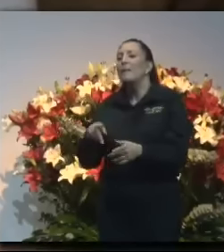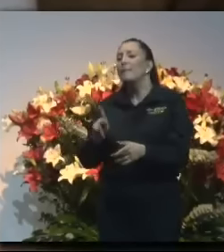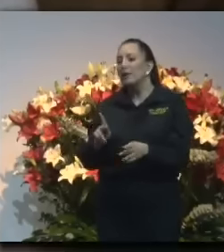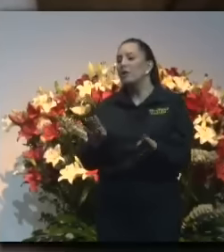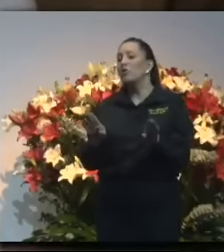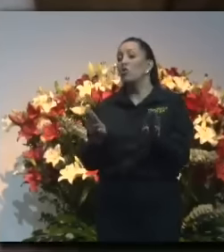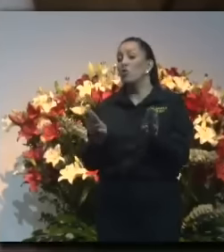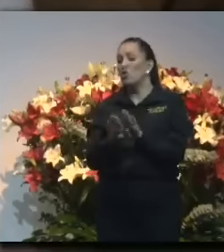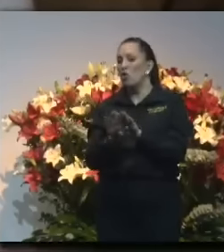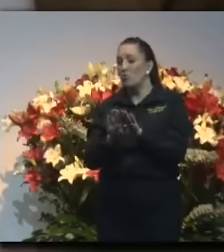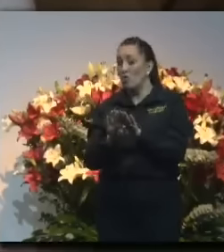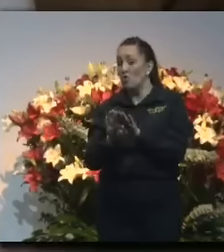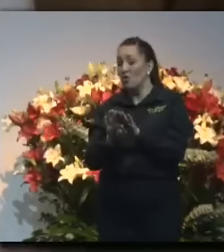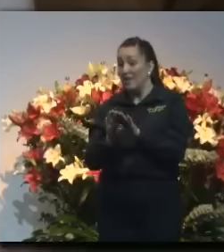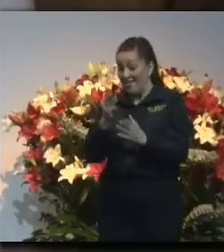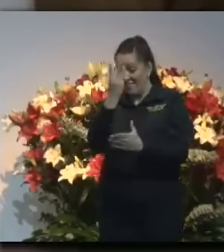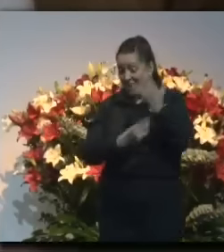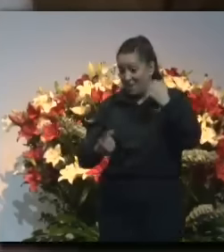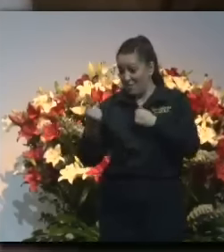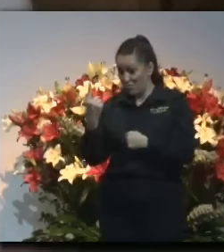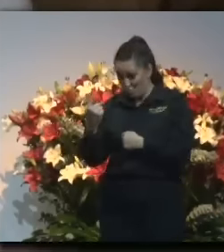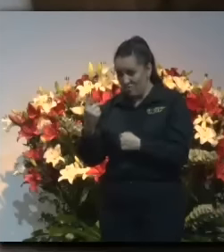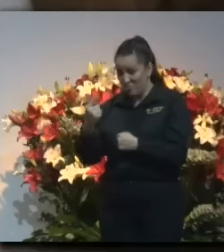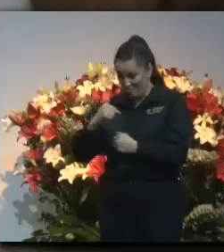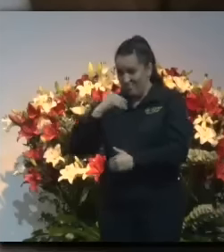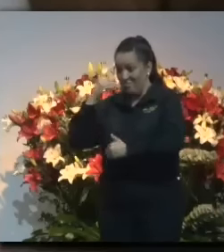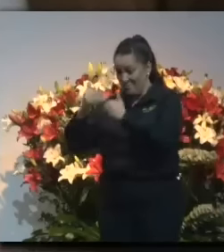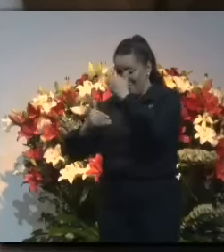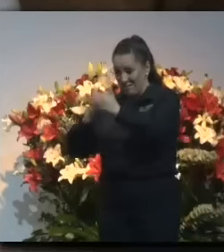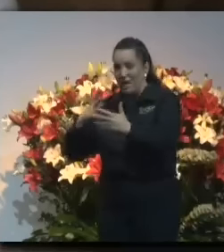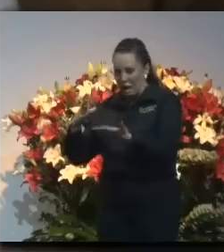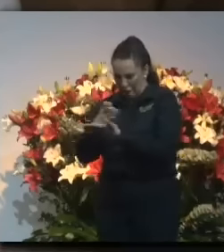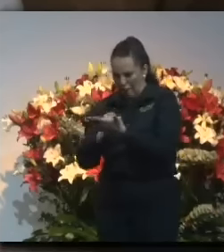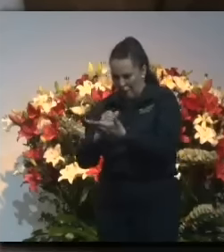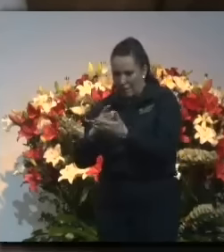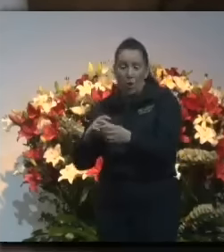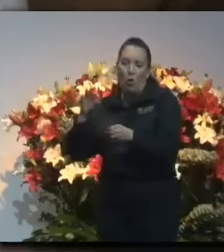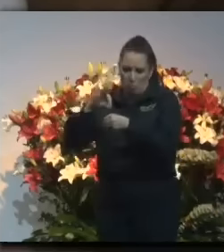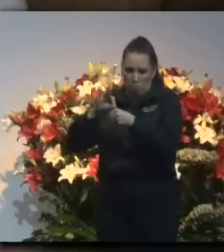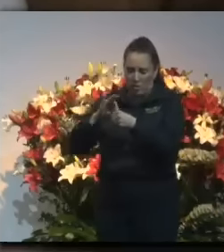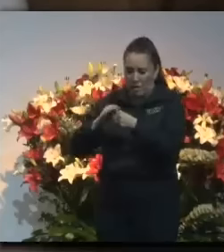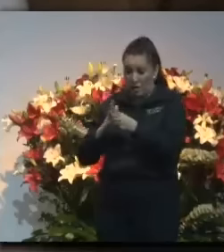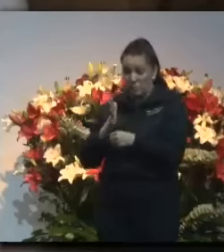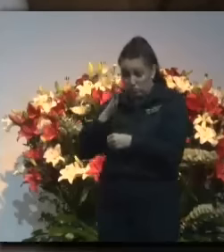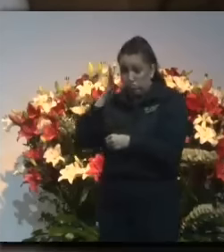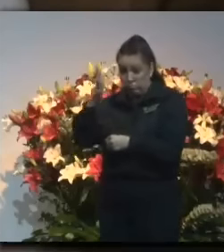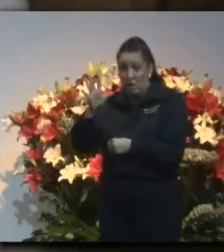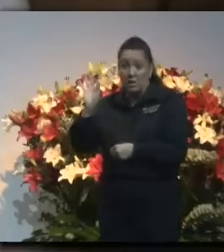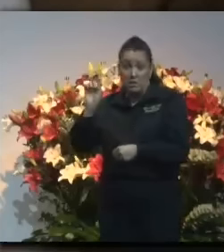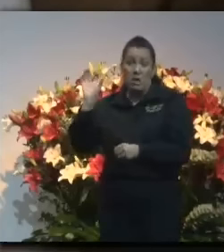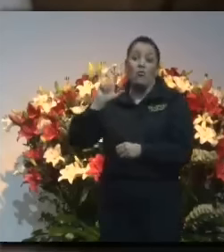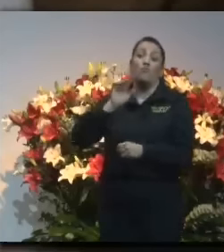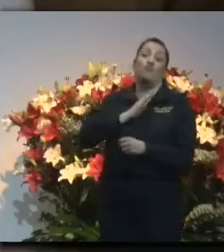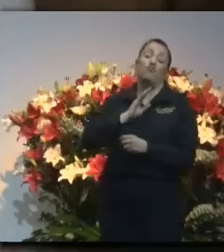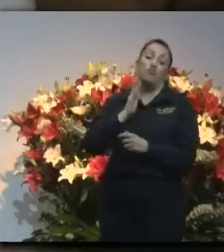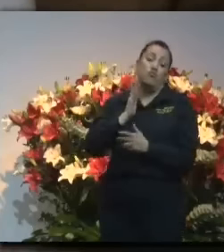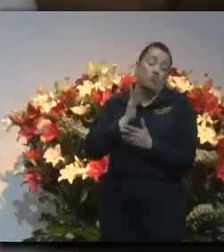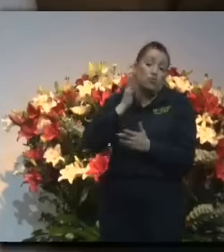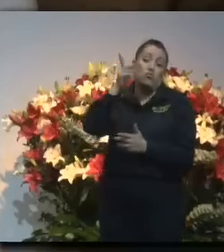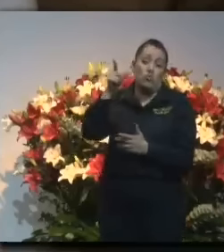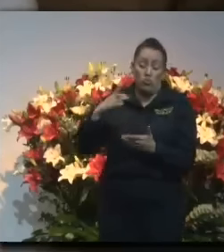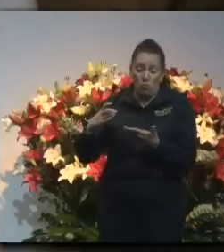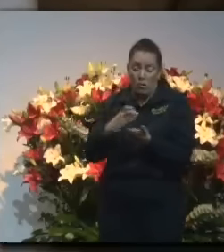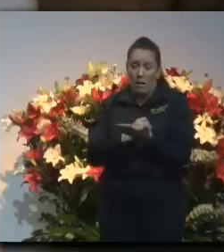siga funcionando una vez concluida la elección? ¿Realmente nos puede asegurar que en caso de ser electa presidente de México, el país no